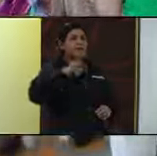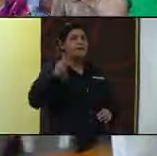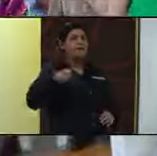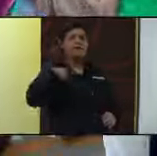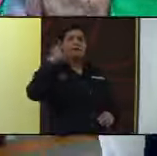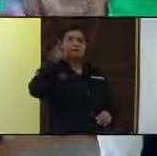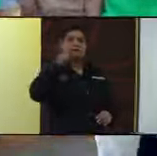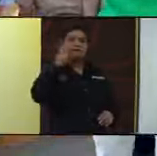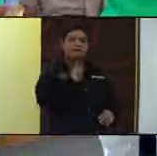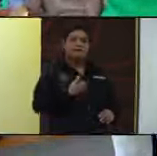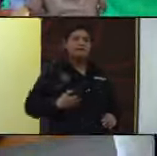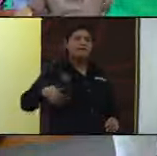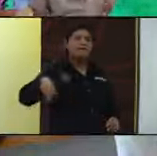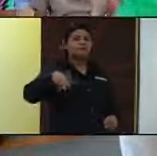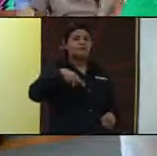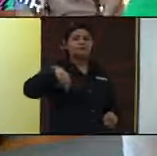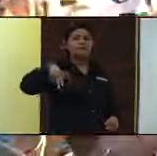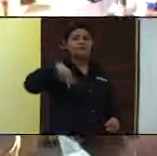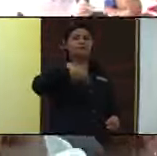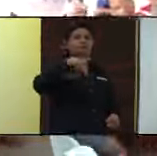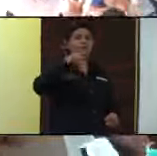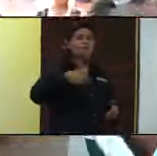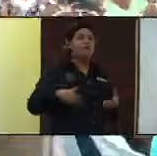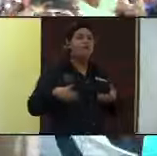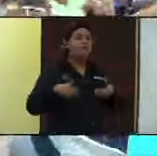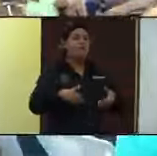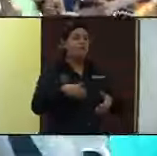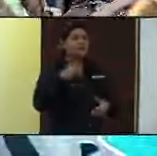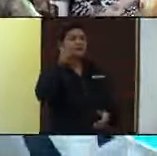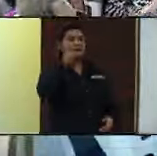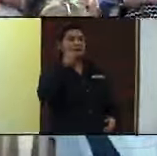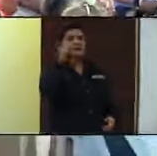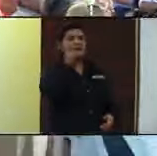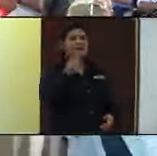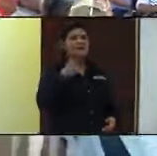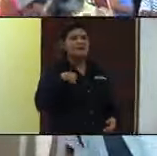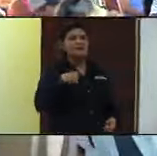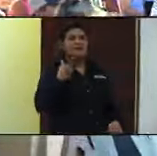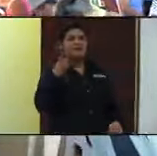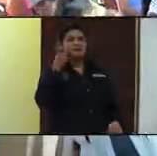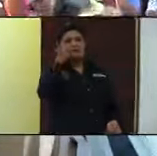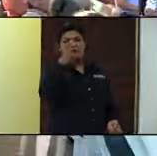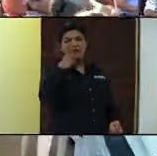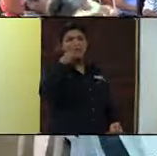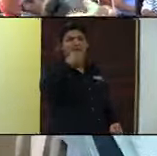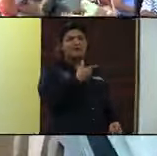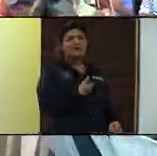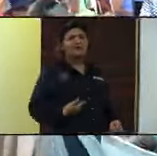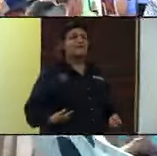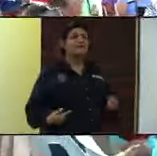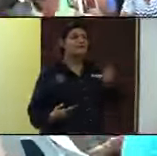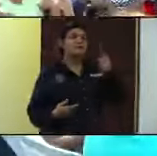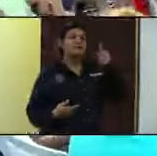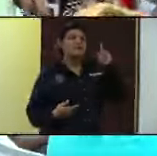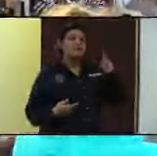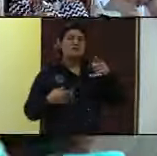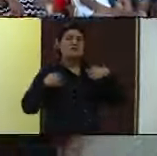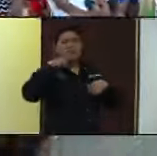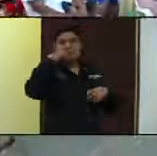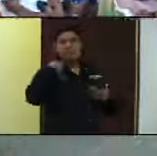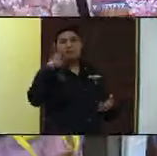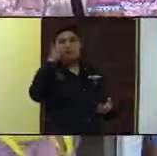calle y yo soy un presidente municipal de terracería, ¿sí? A mí es muy difícil que me encuentren en la presidencia municipal. A mí es más fácil que